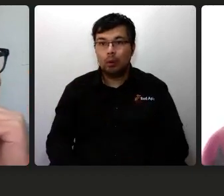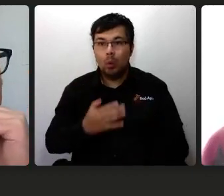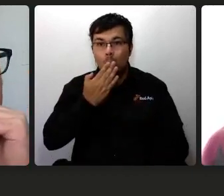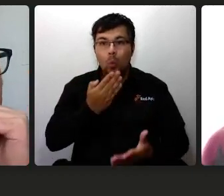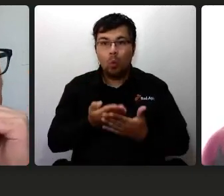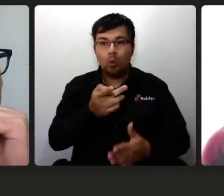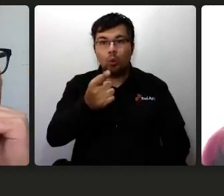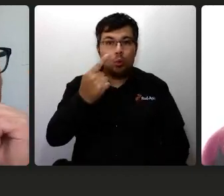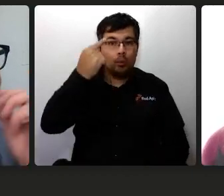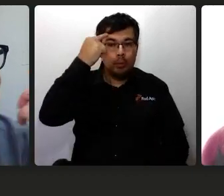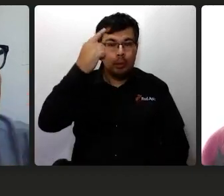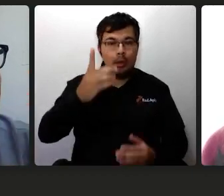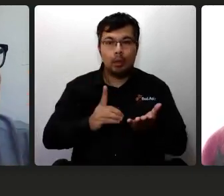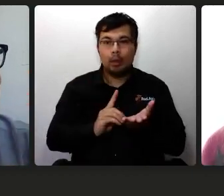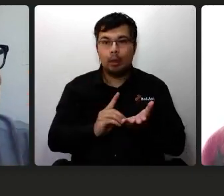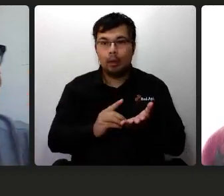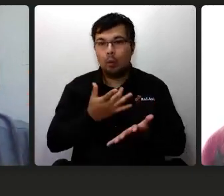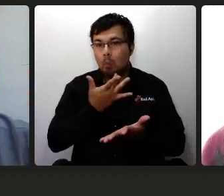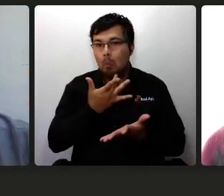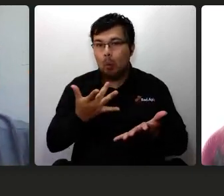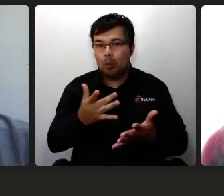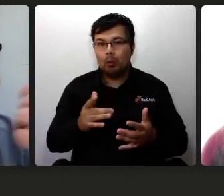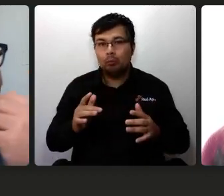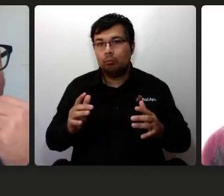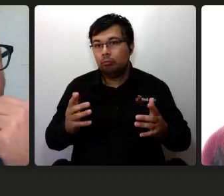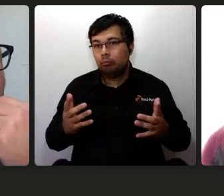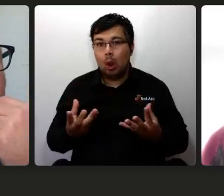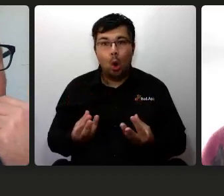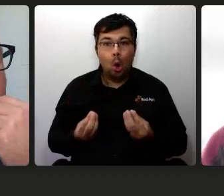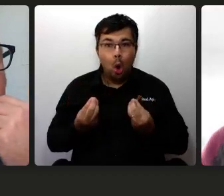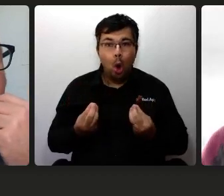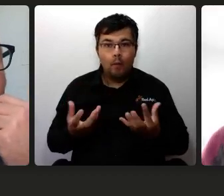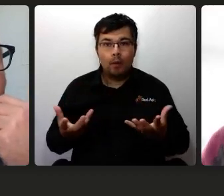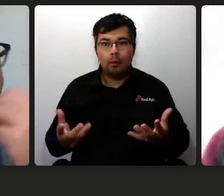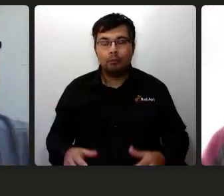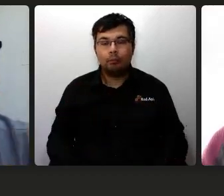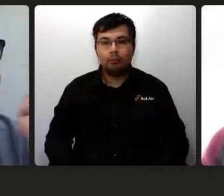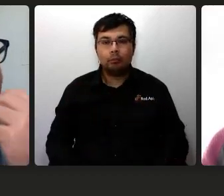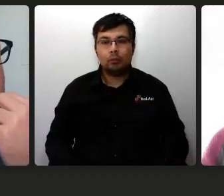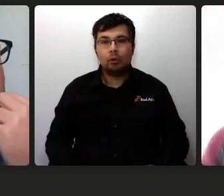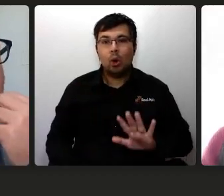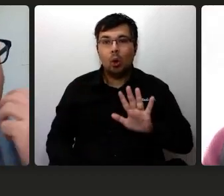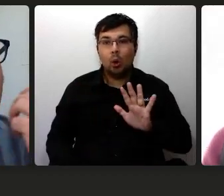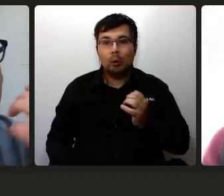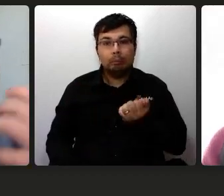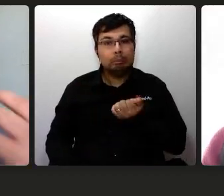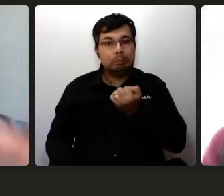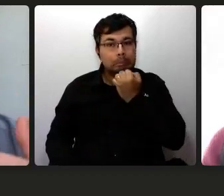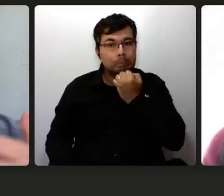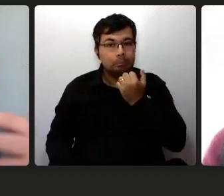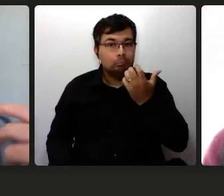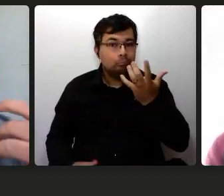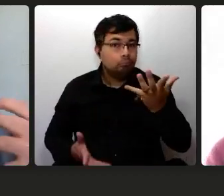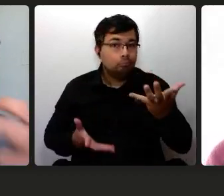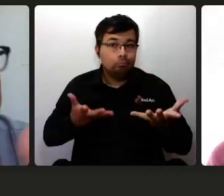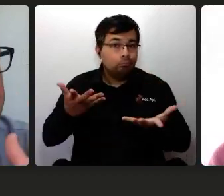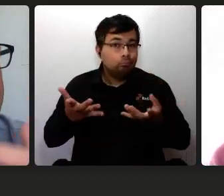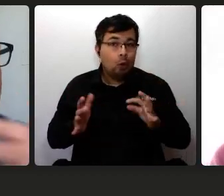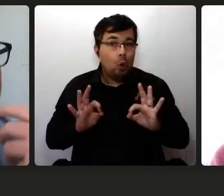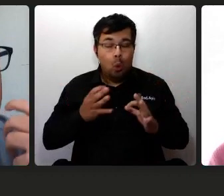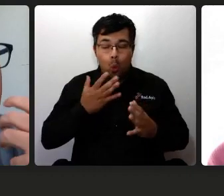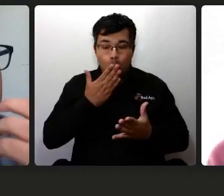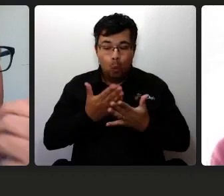digital, porque puede resultar muy obvio o muy por defecto en que a la hora de emprender o a la hora de